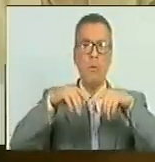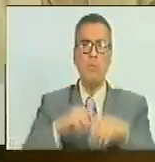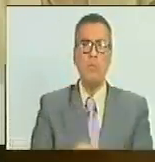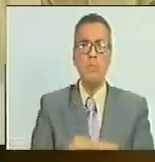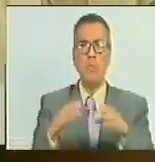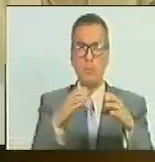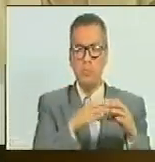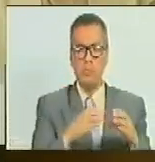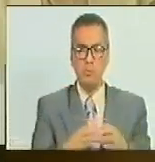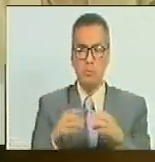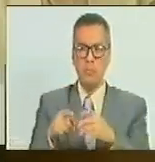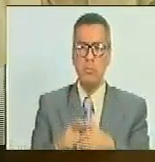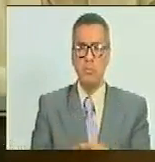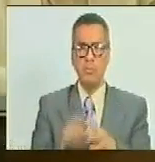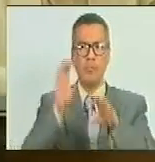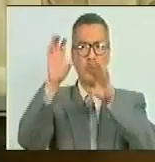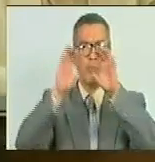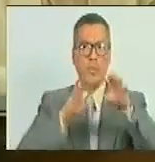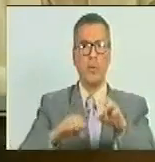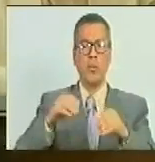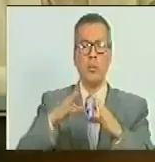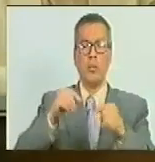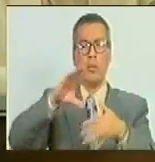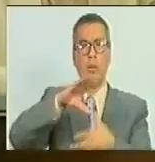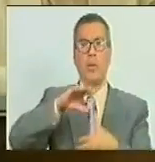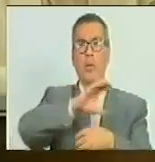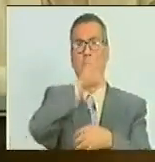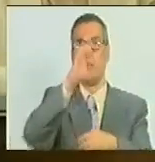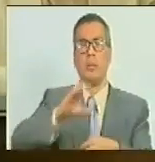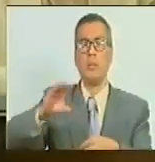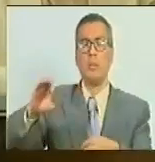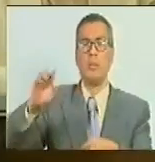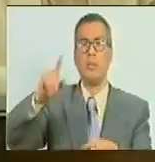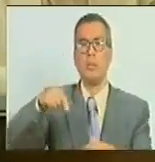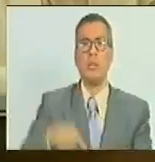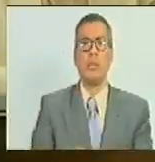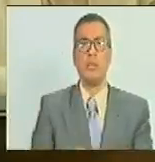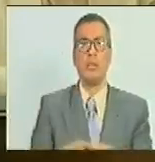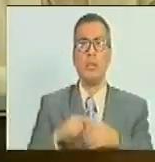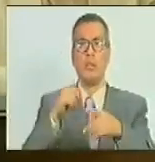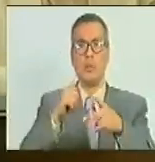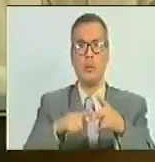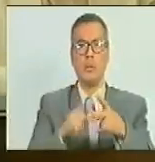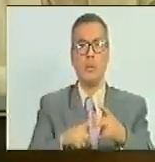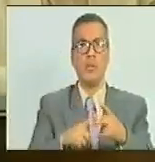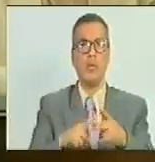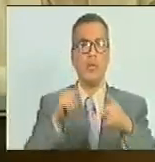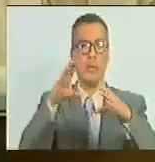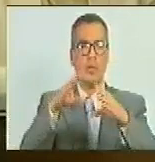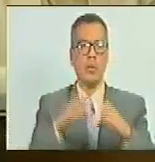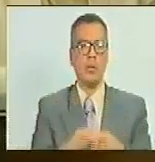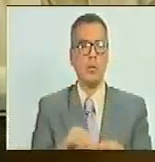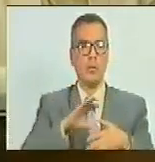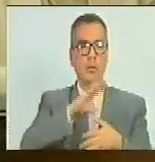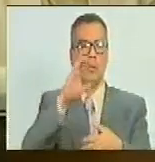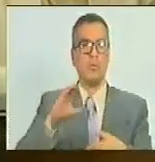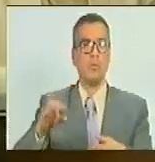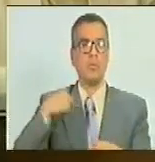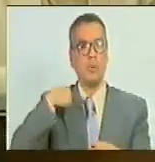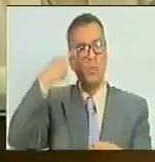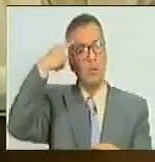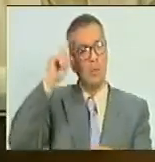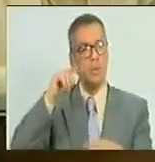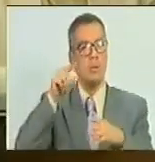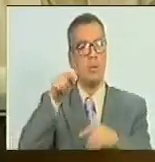del Grupo de Países de América Latina y el Caribe y de la Asociación de Estados del Caribe. Creo que